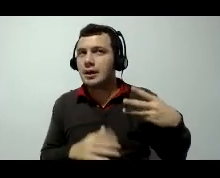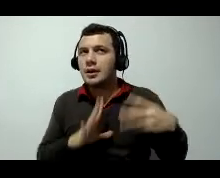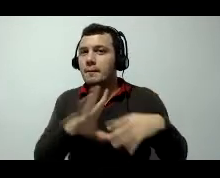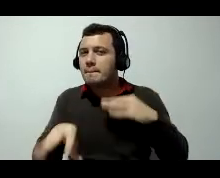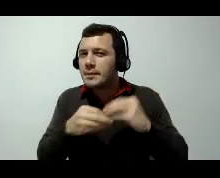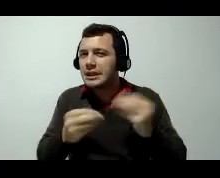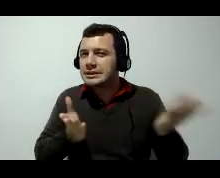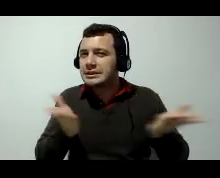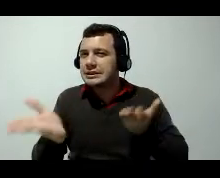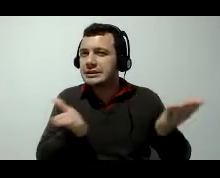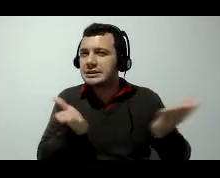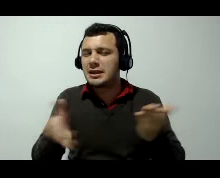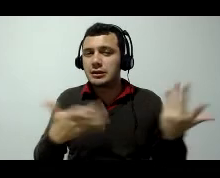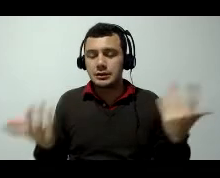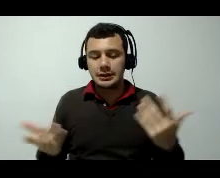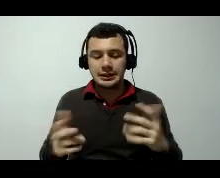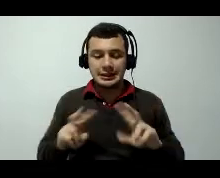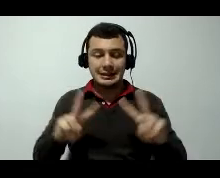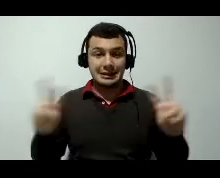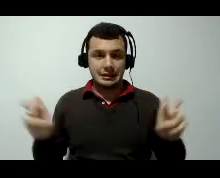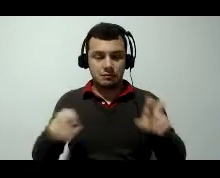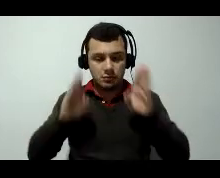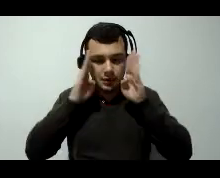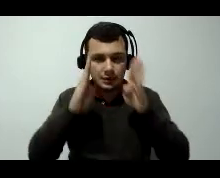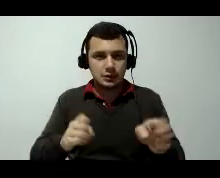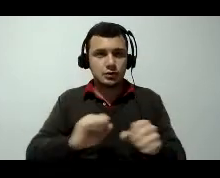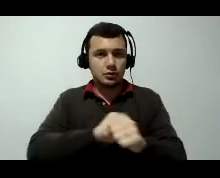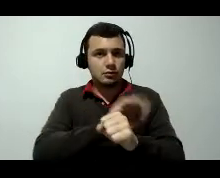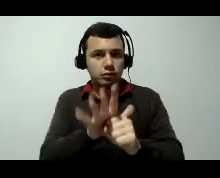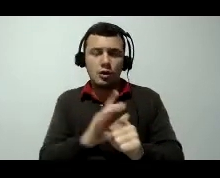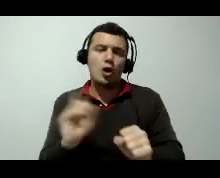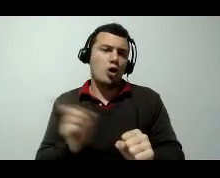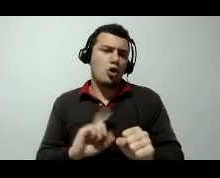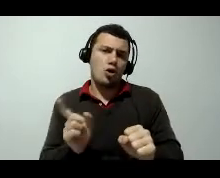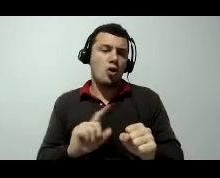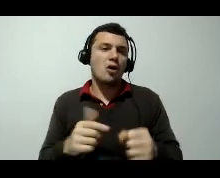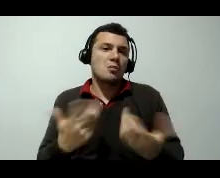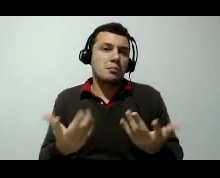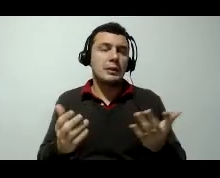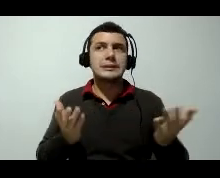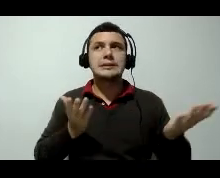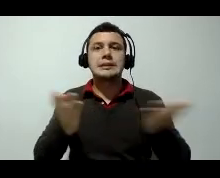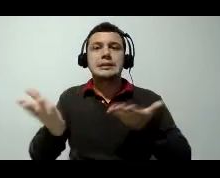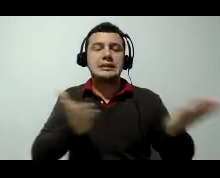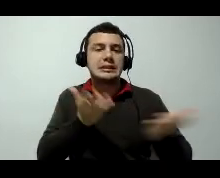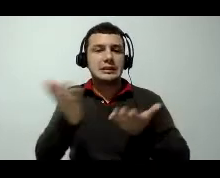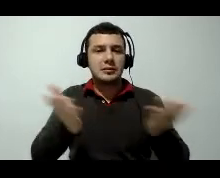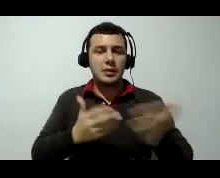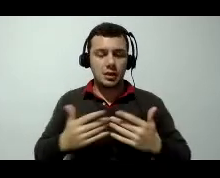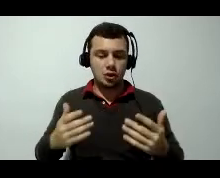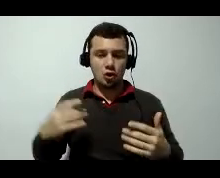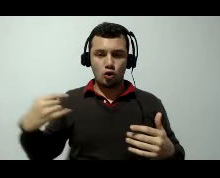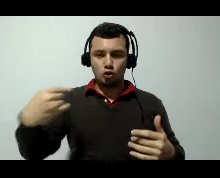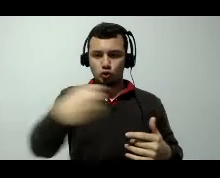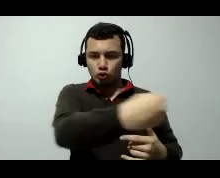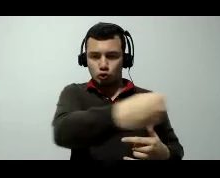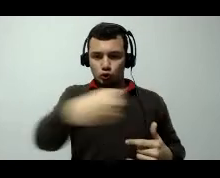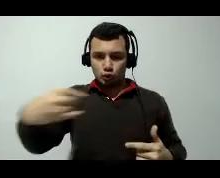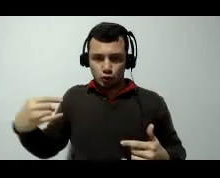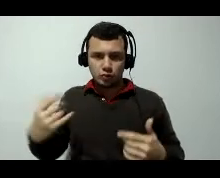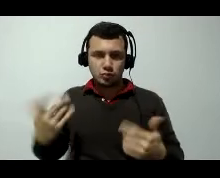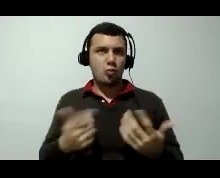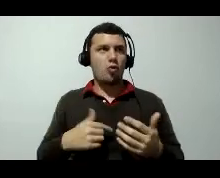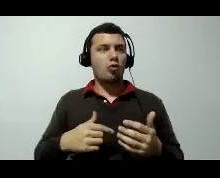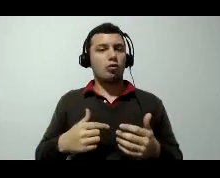de atención no va a ser COVID-19, por ejemplo, un servicio de radioterapia, un servicio de quimioterapia,